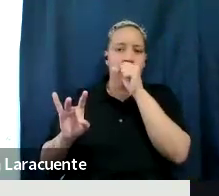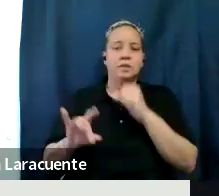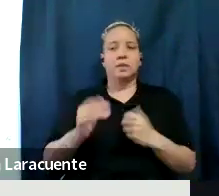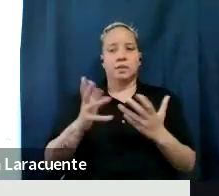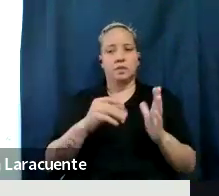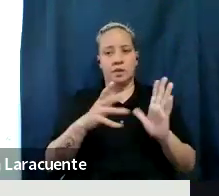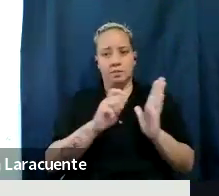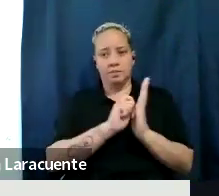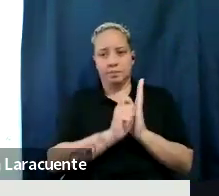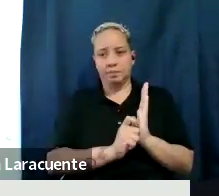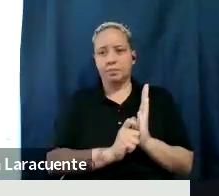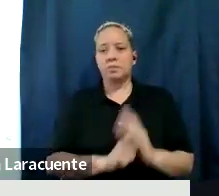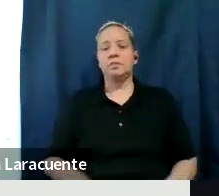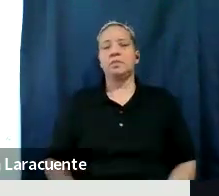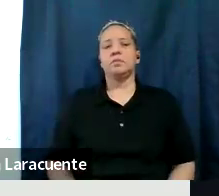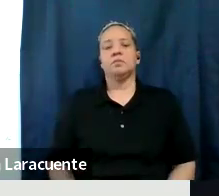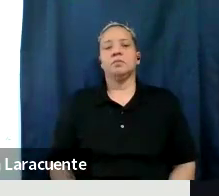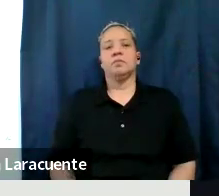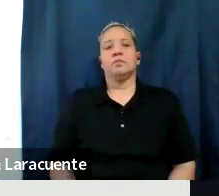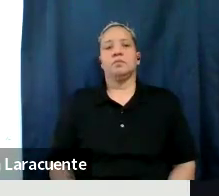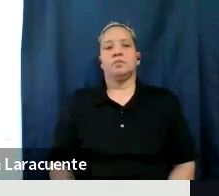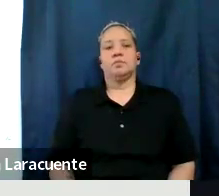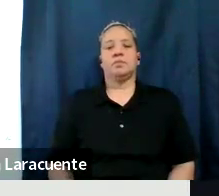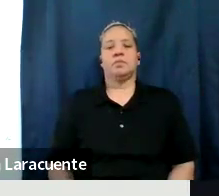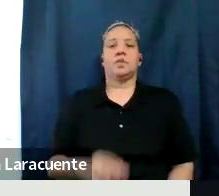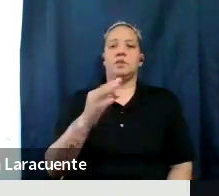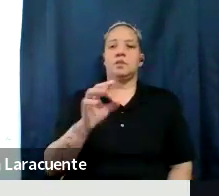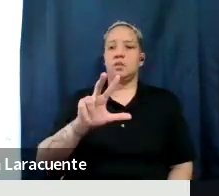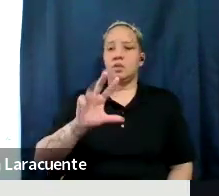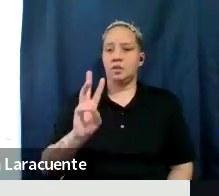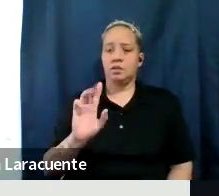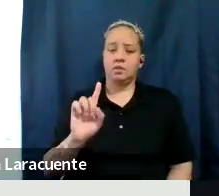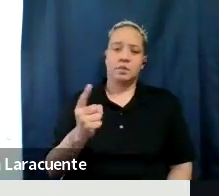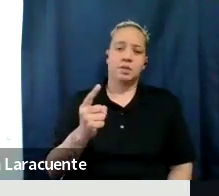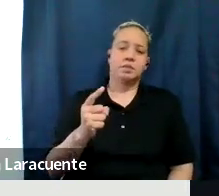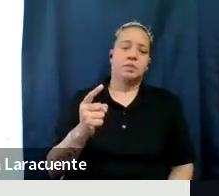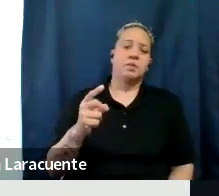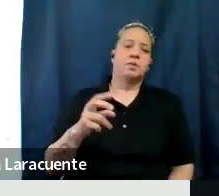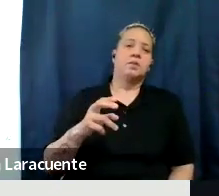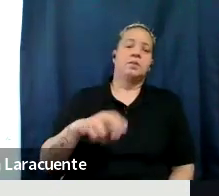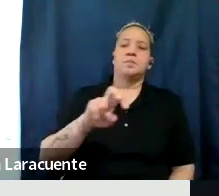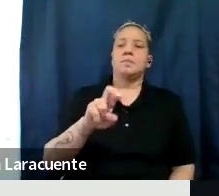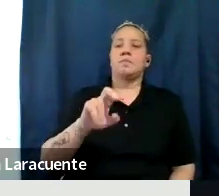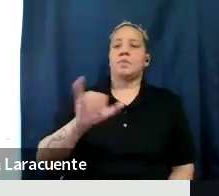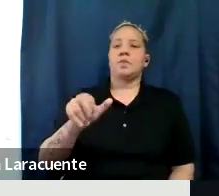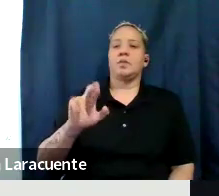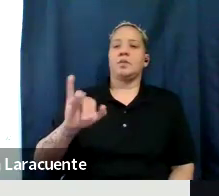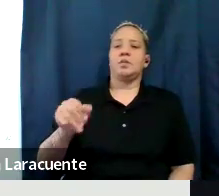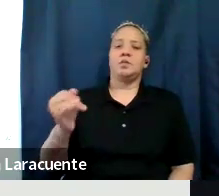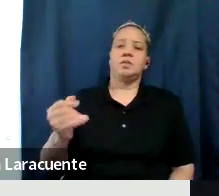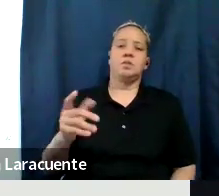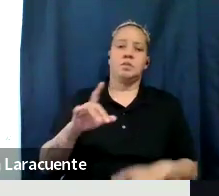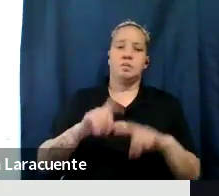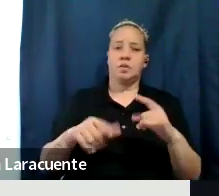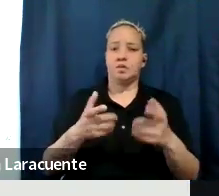documentado. Por tanto, en 1936, cuando llega en ese primer viaje Juan Ramón Jiménez, no podía tener ningún